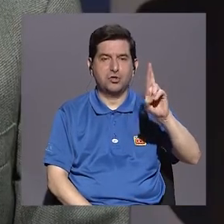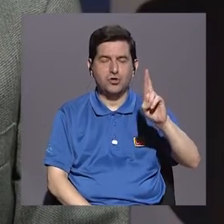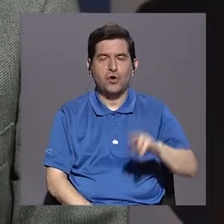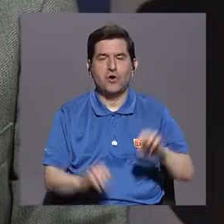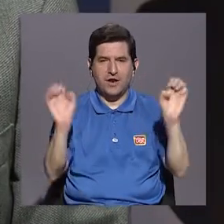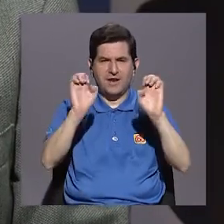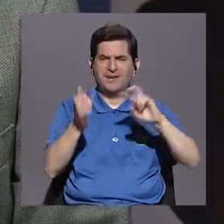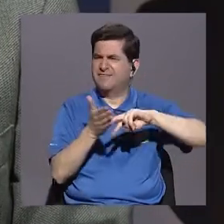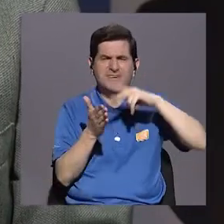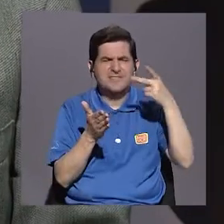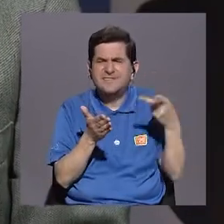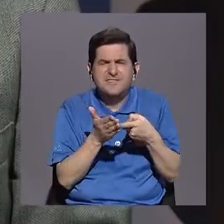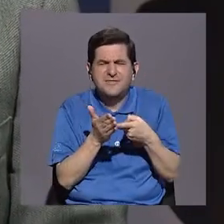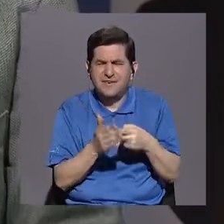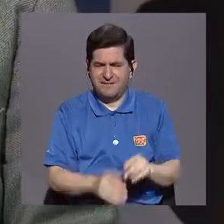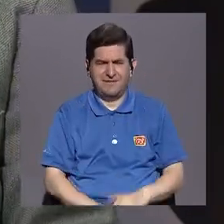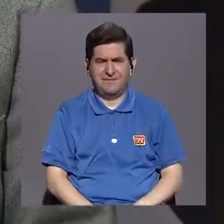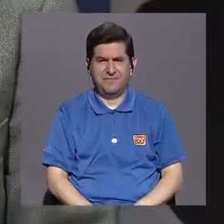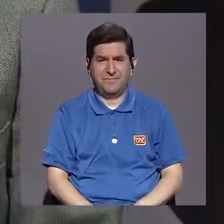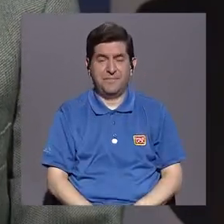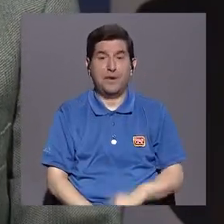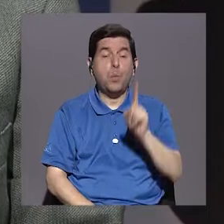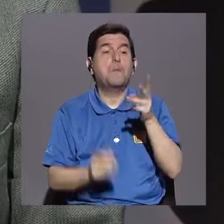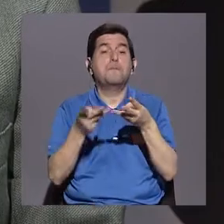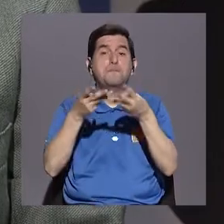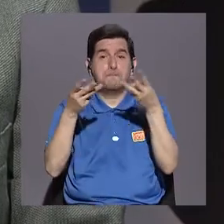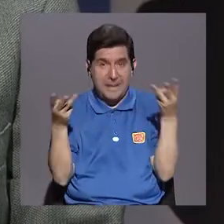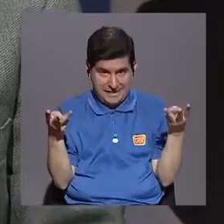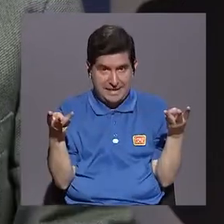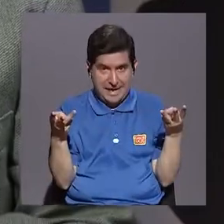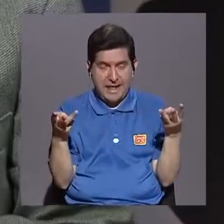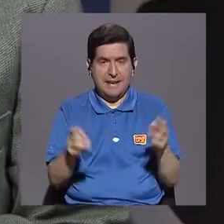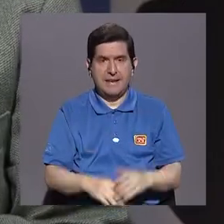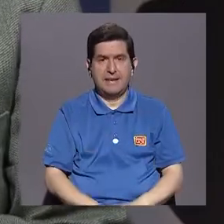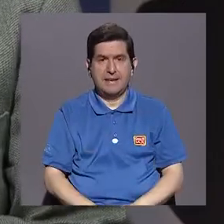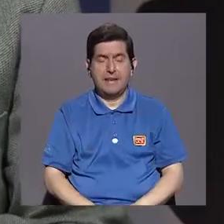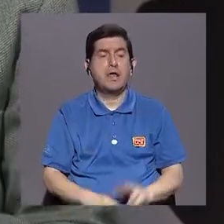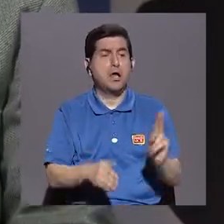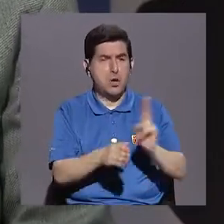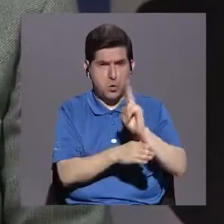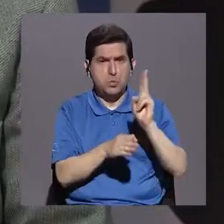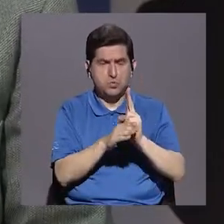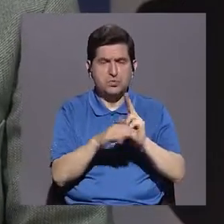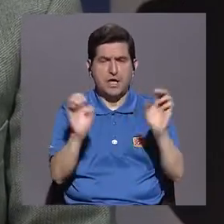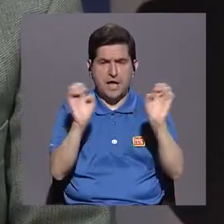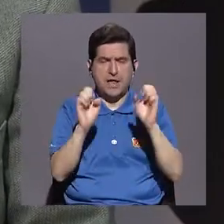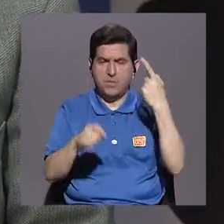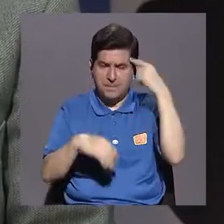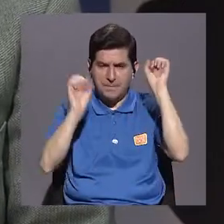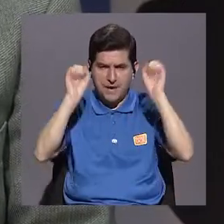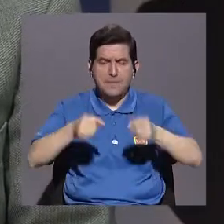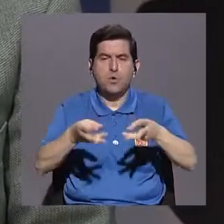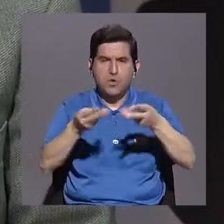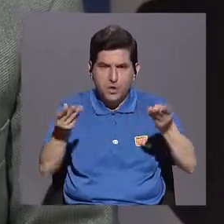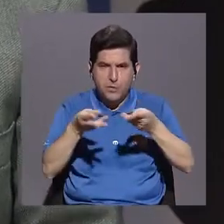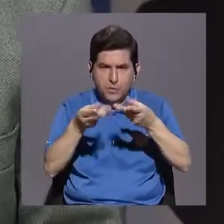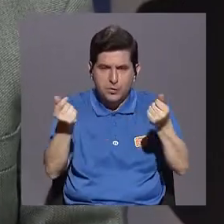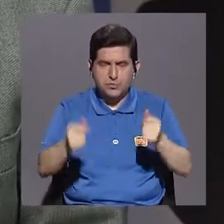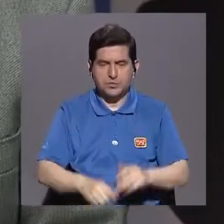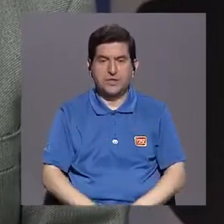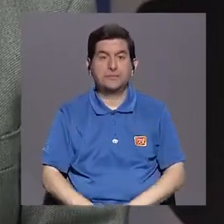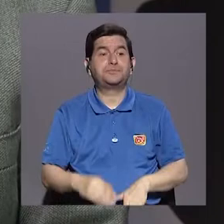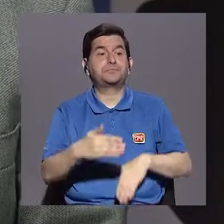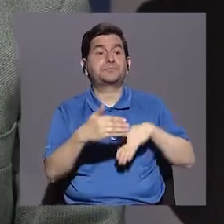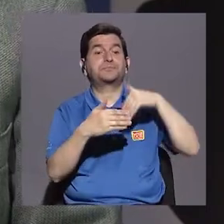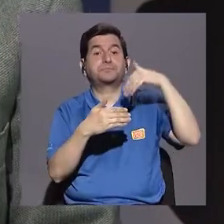cristiano lo que eso significa es un material al cual se ha usado energía para producirlo y